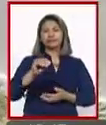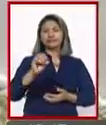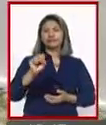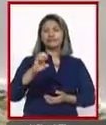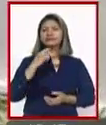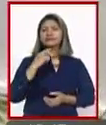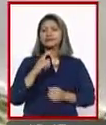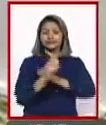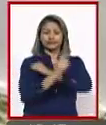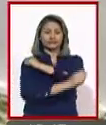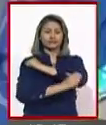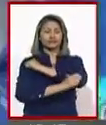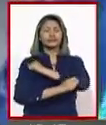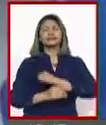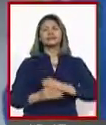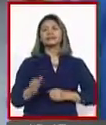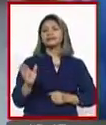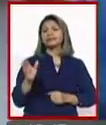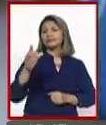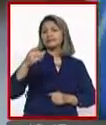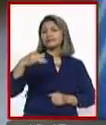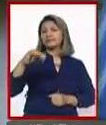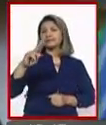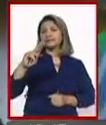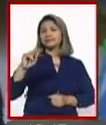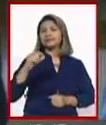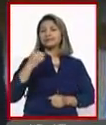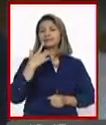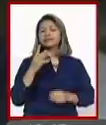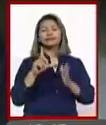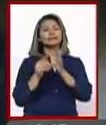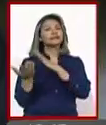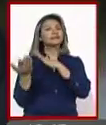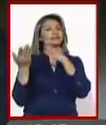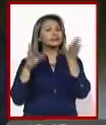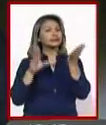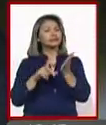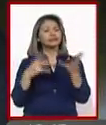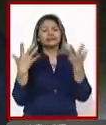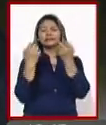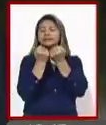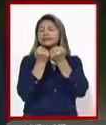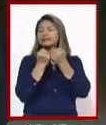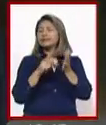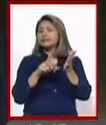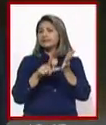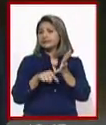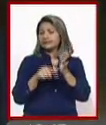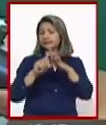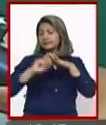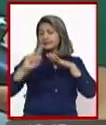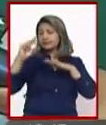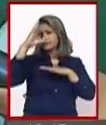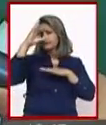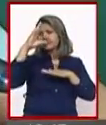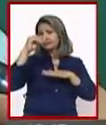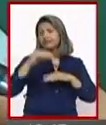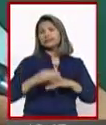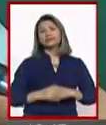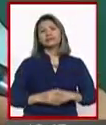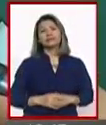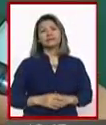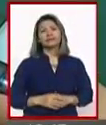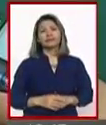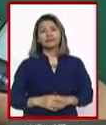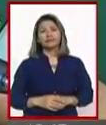Torno. Guido Cabello Ávila, de 48 años, falleció luego de ser atropellado por un vehículo, el cual se dio a la fuga. El reporte es